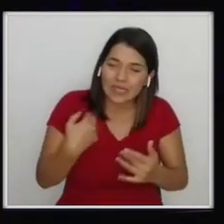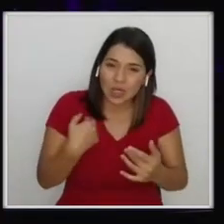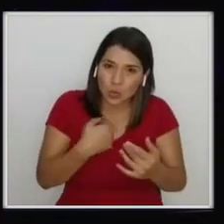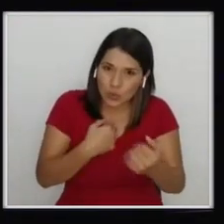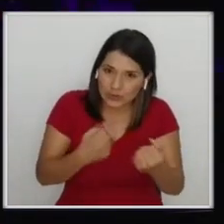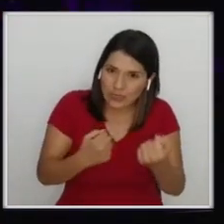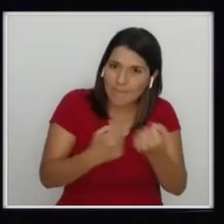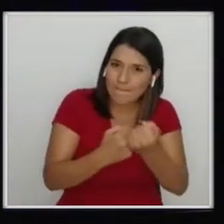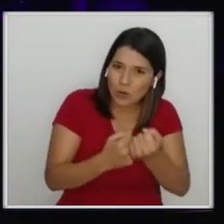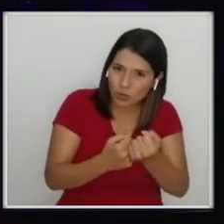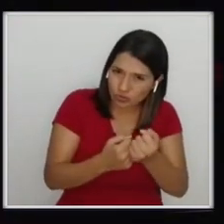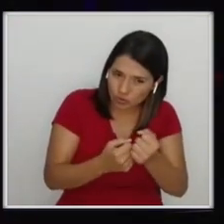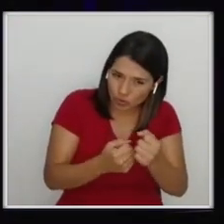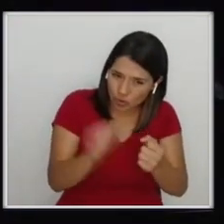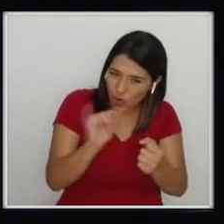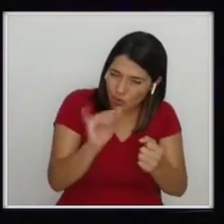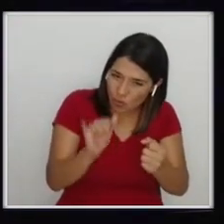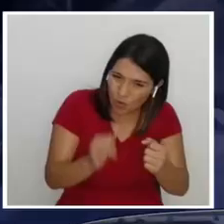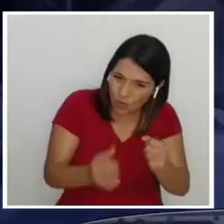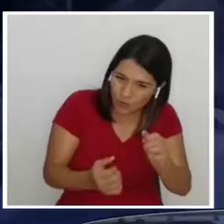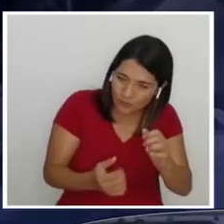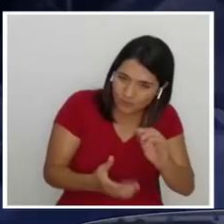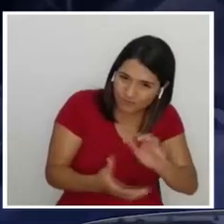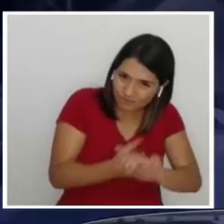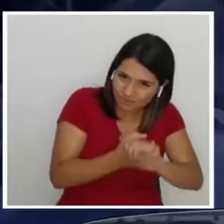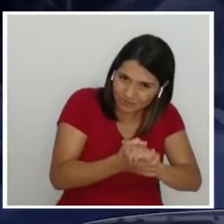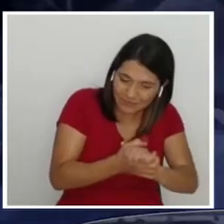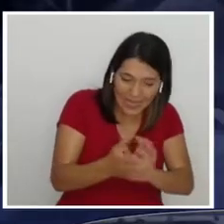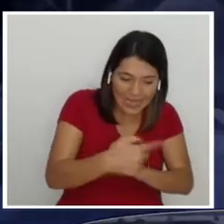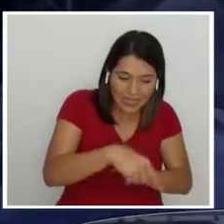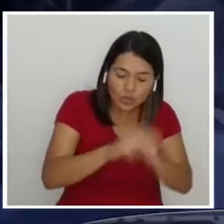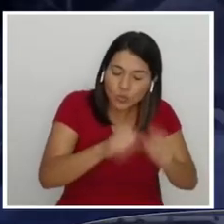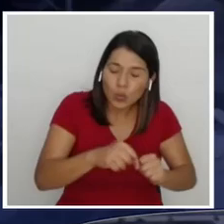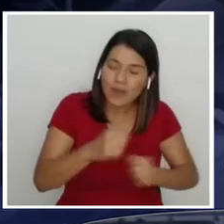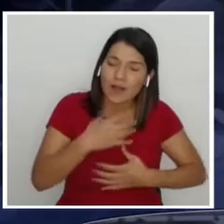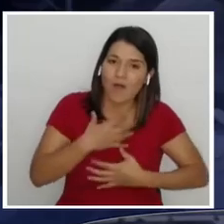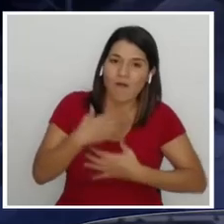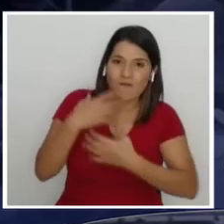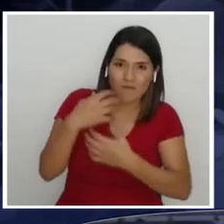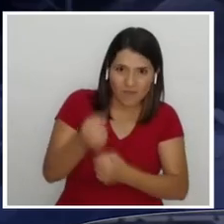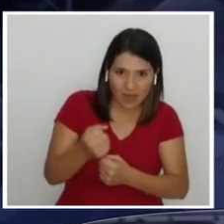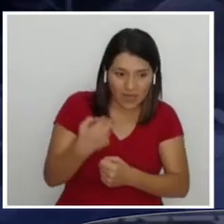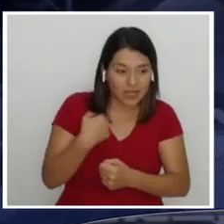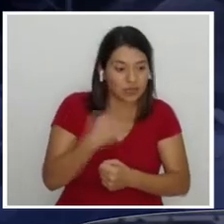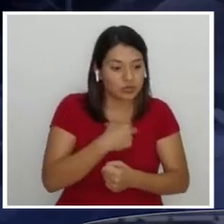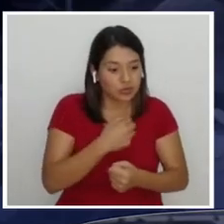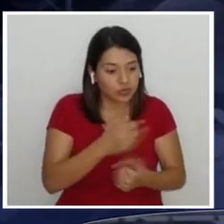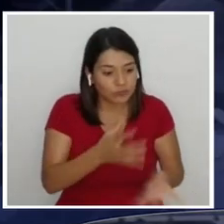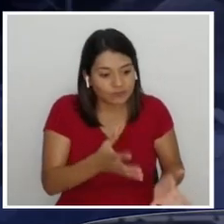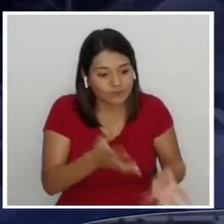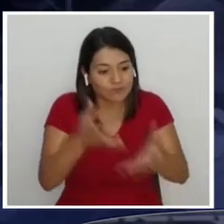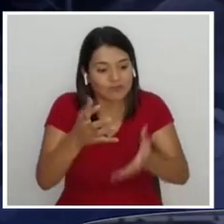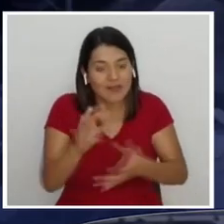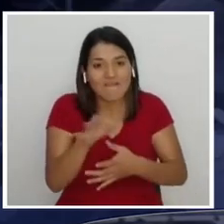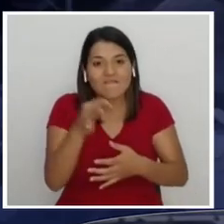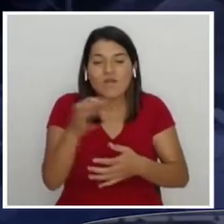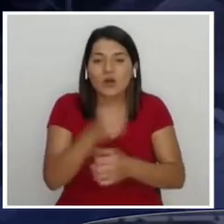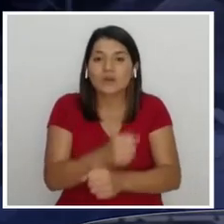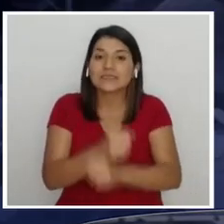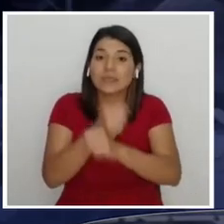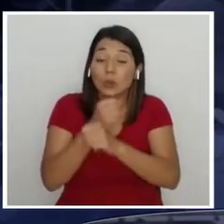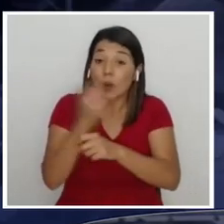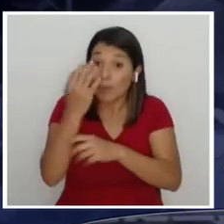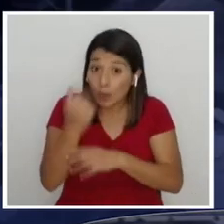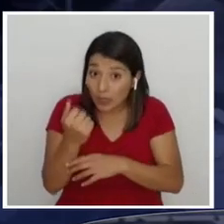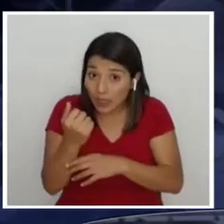persona en la que pueden confiar, que es una persona que los va a extraer de manera segura, porque efectivamente los que pudieron salir en los